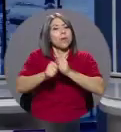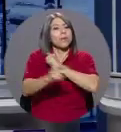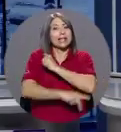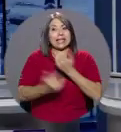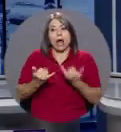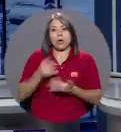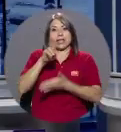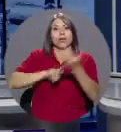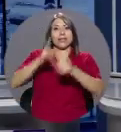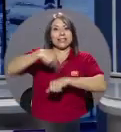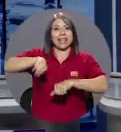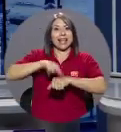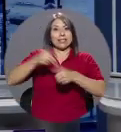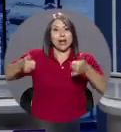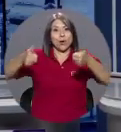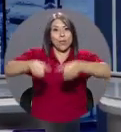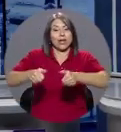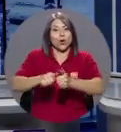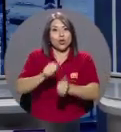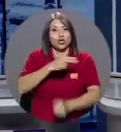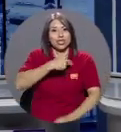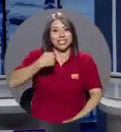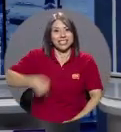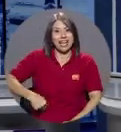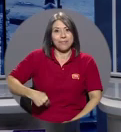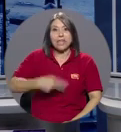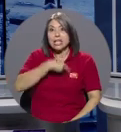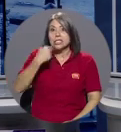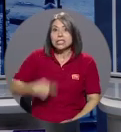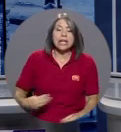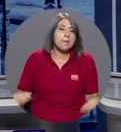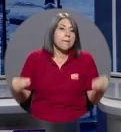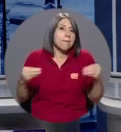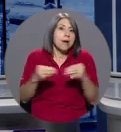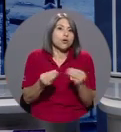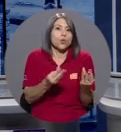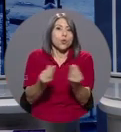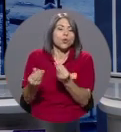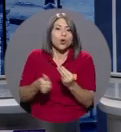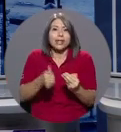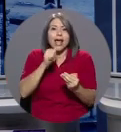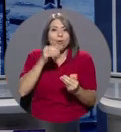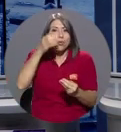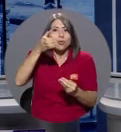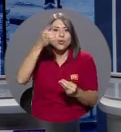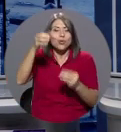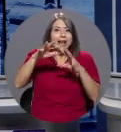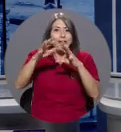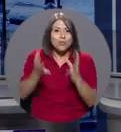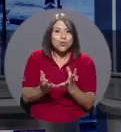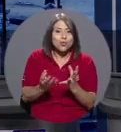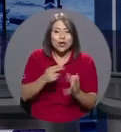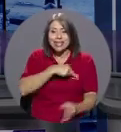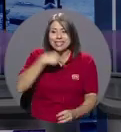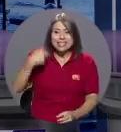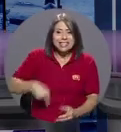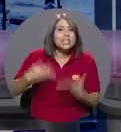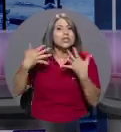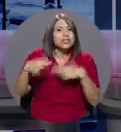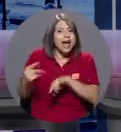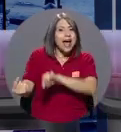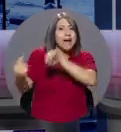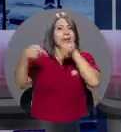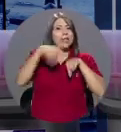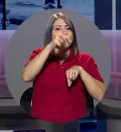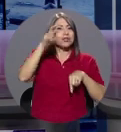la Universidad Nacional tiene un convenio con China. China es el mayor productor de acuacultura en el mundo y los chinos han venido reiteradas